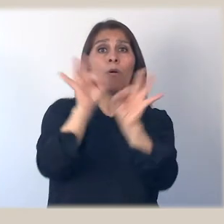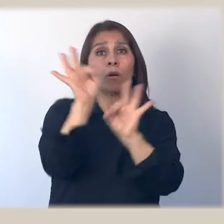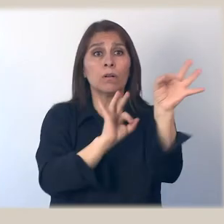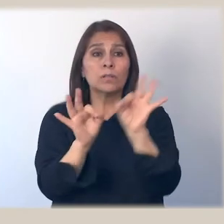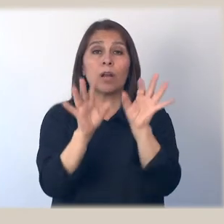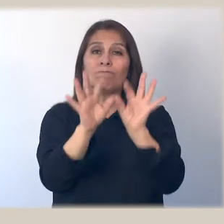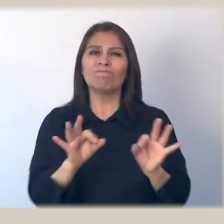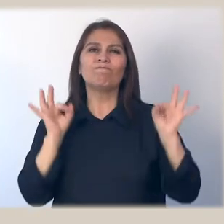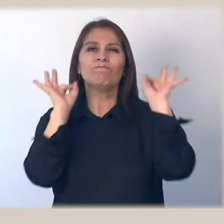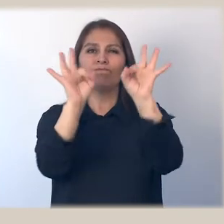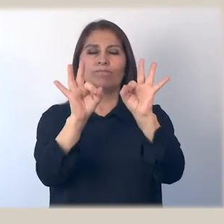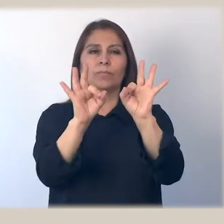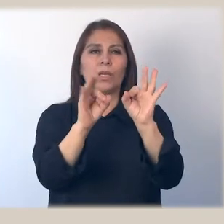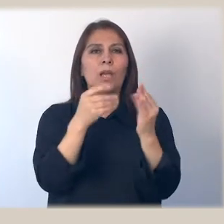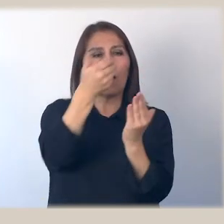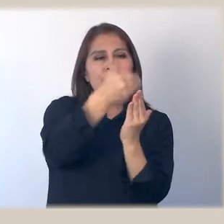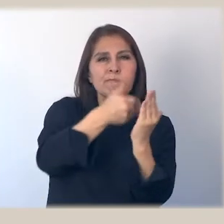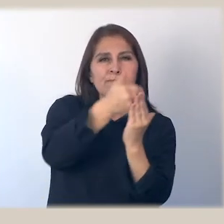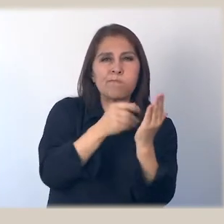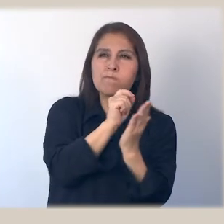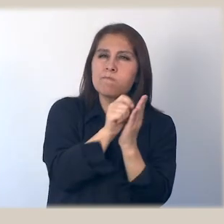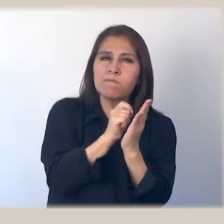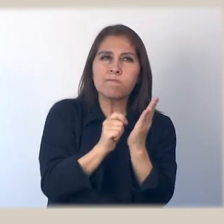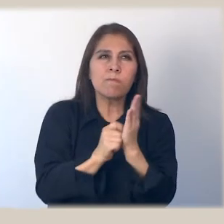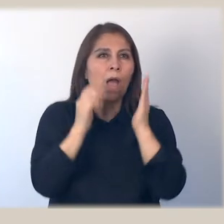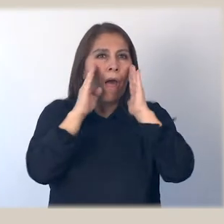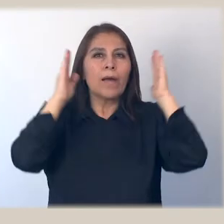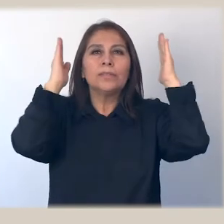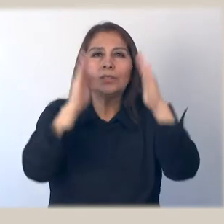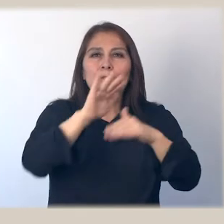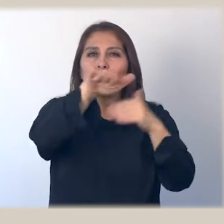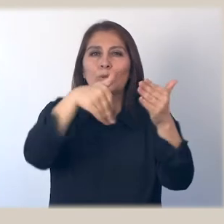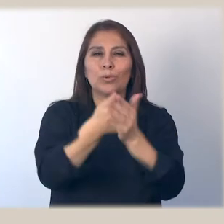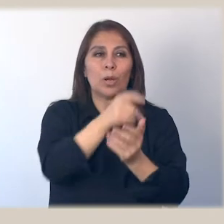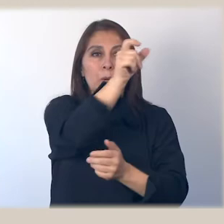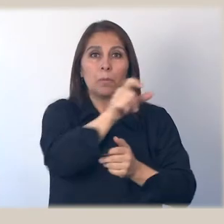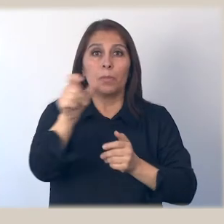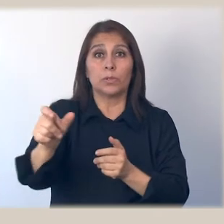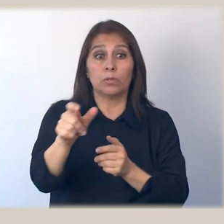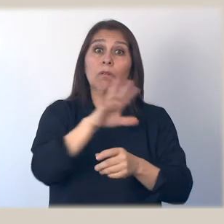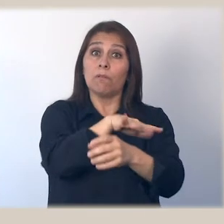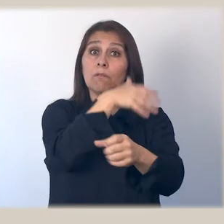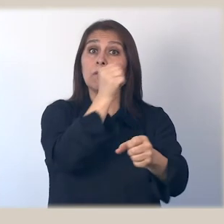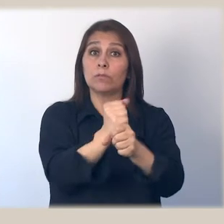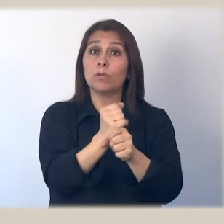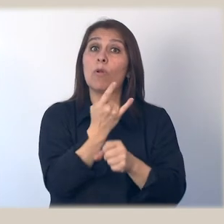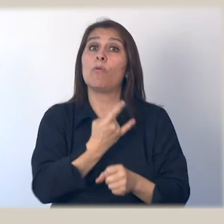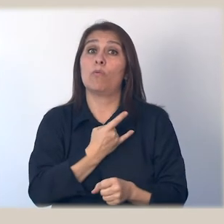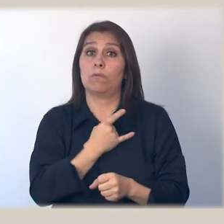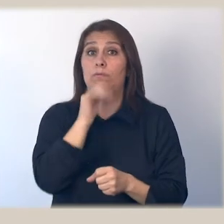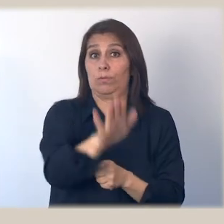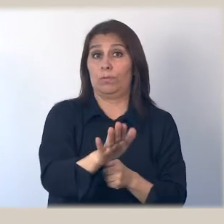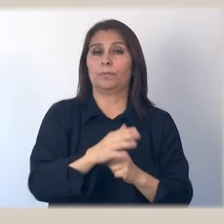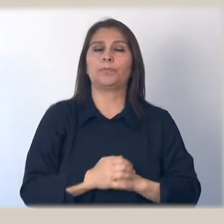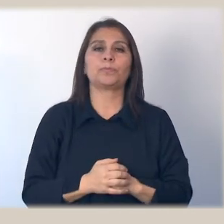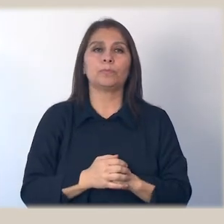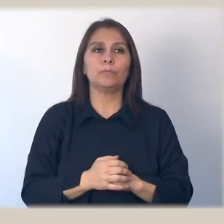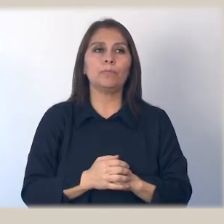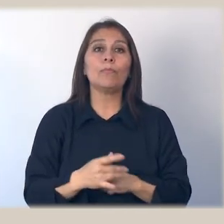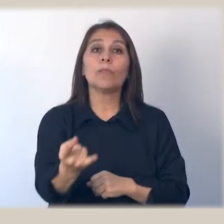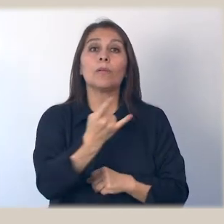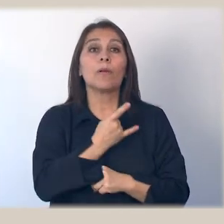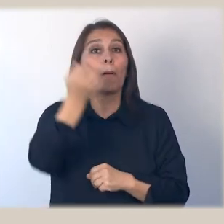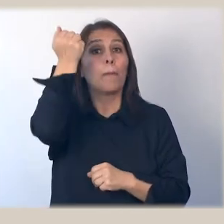organizar, cualificar y documentar el proceso de atención al ciudadano dentro del sistema de gestión de la universidad. La